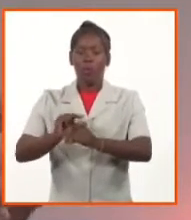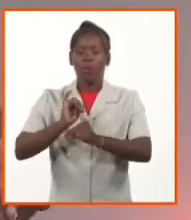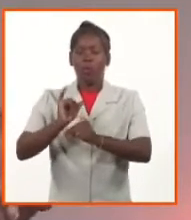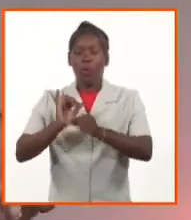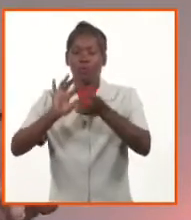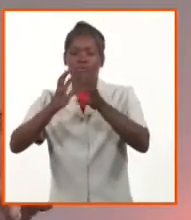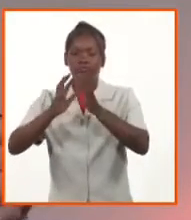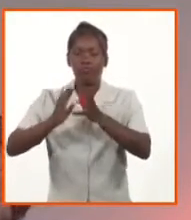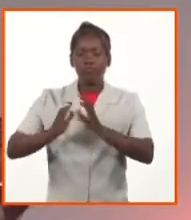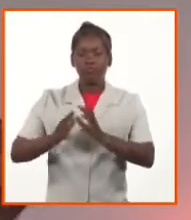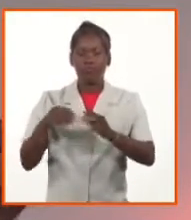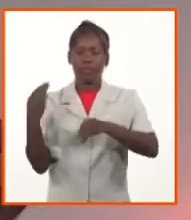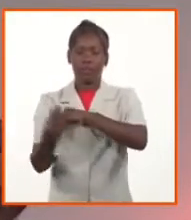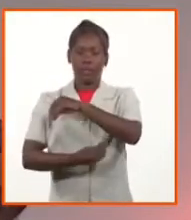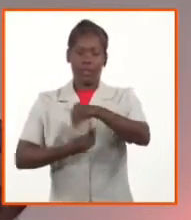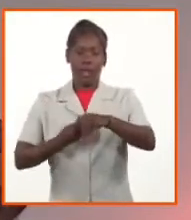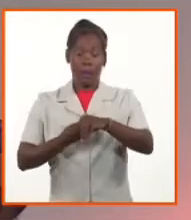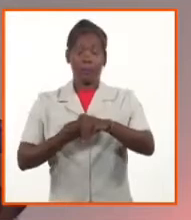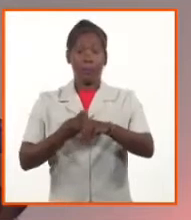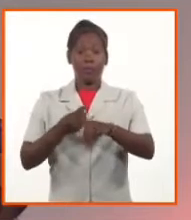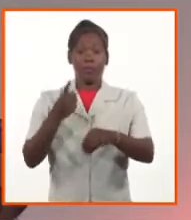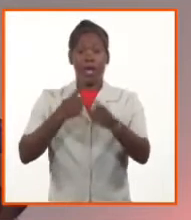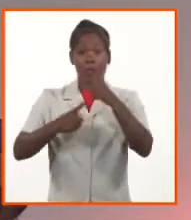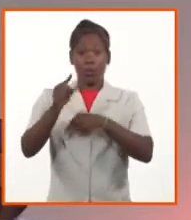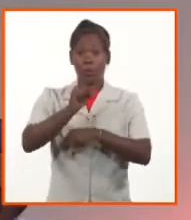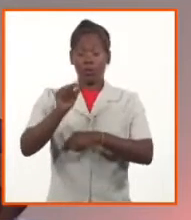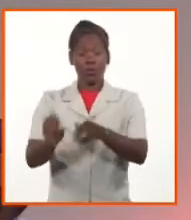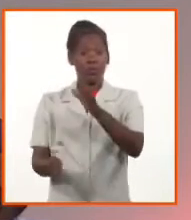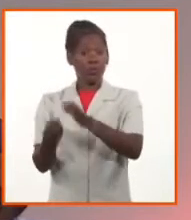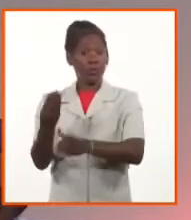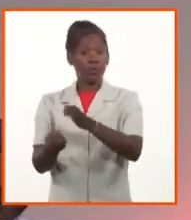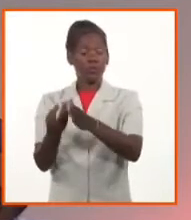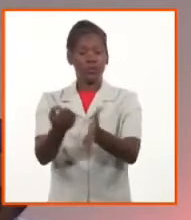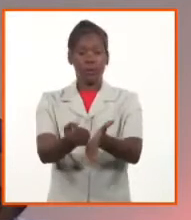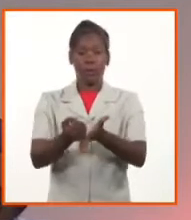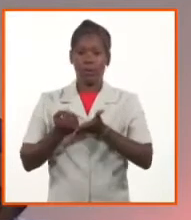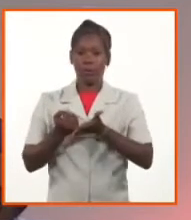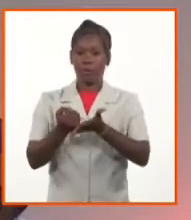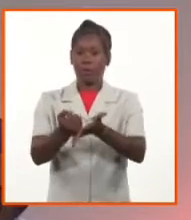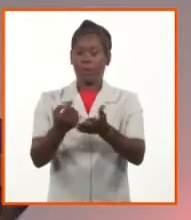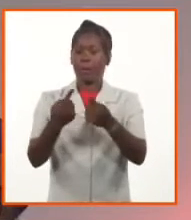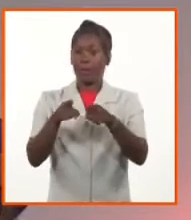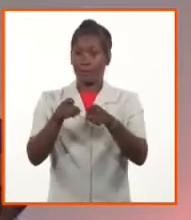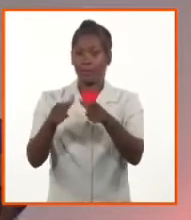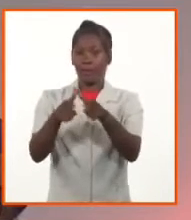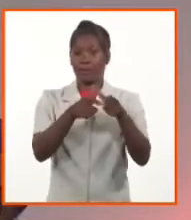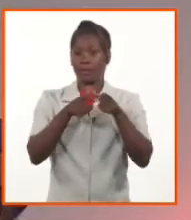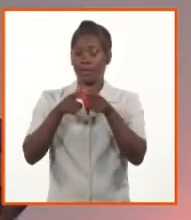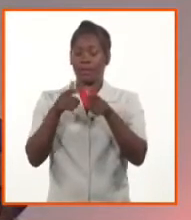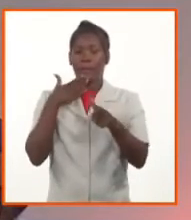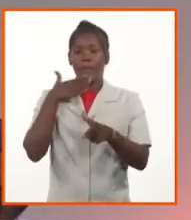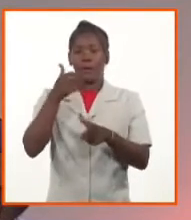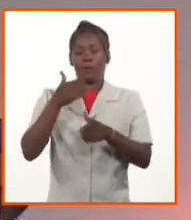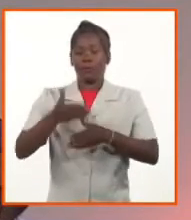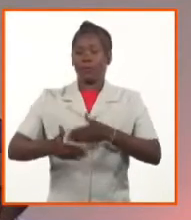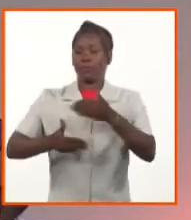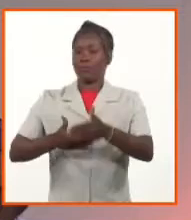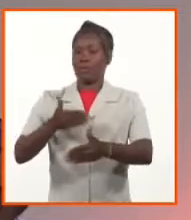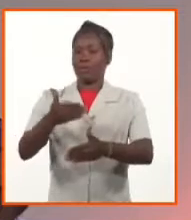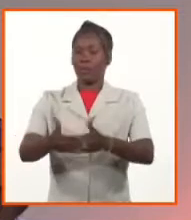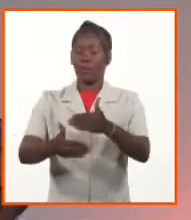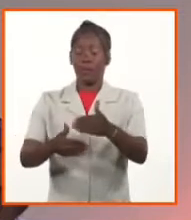todo. La asociación viene precisamente de todo eso. E indiscutiblemente, Randy, para